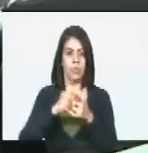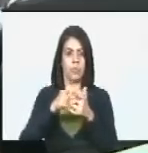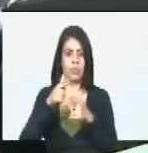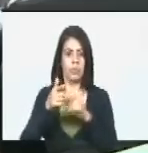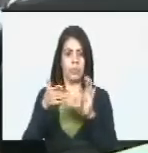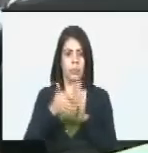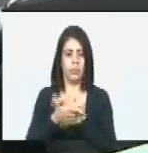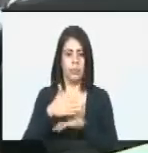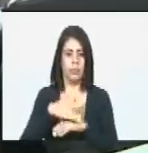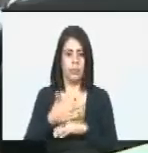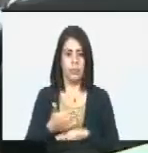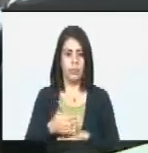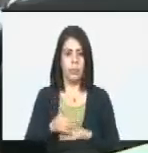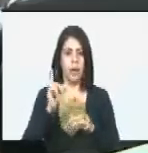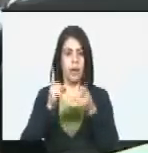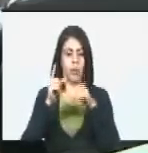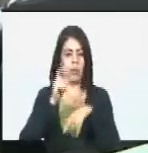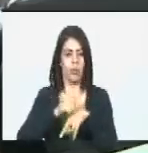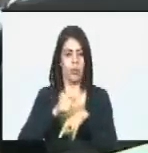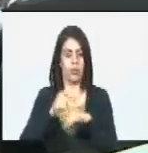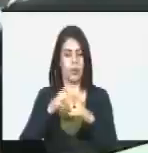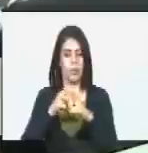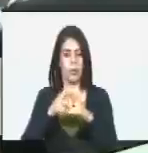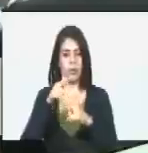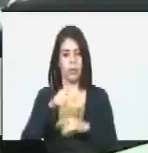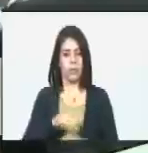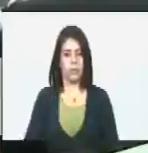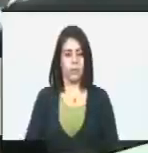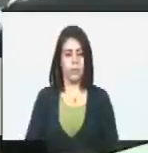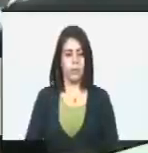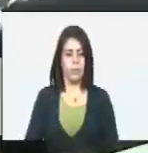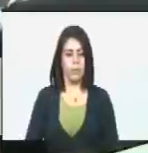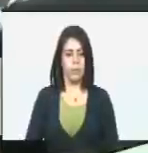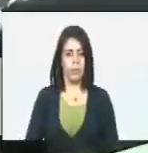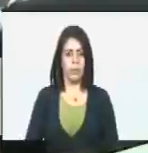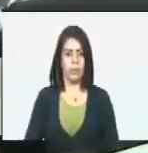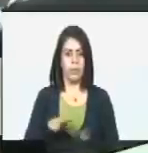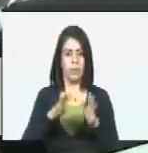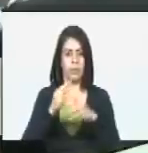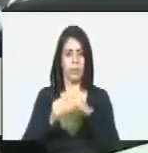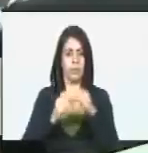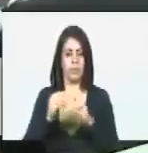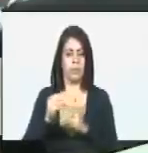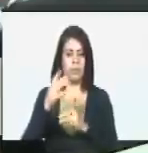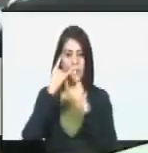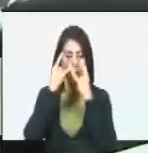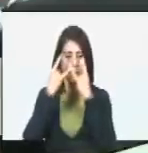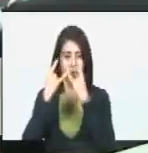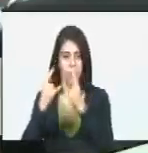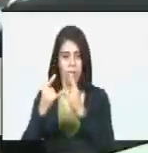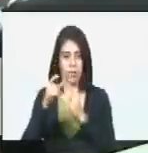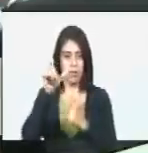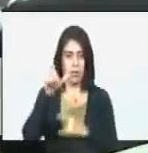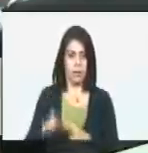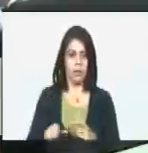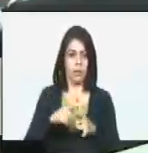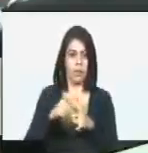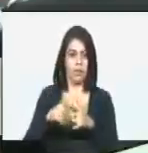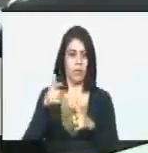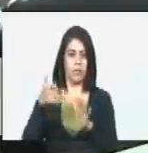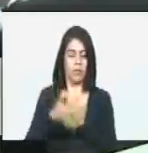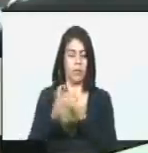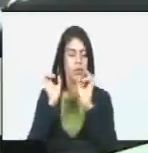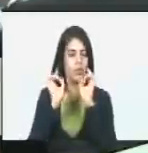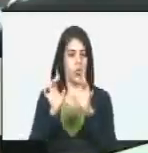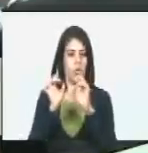tengo un momento de eso que el poeta que usted tanto admira y que definió también el dolor,